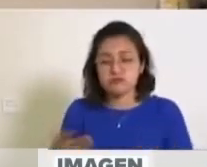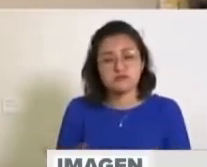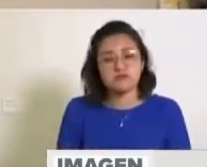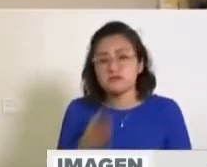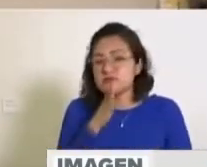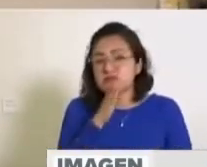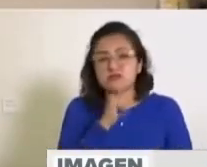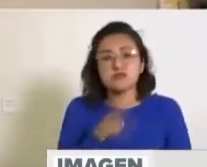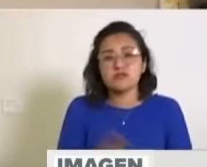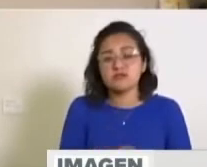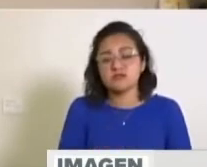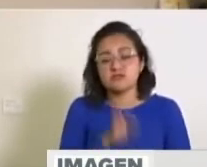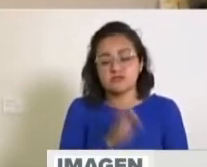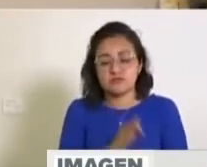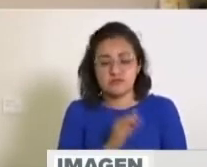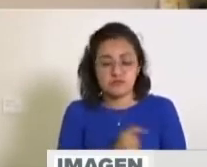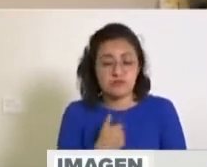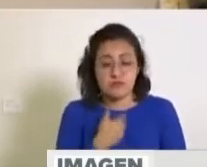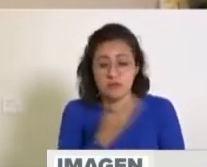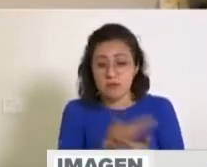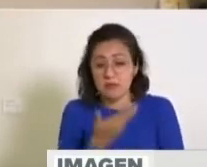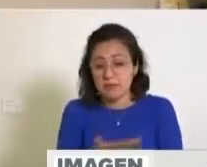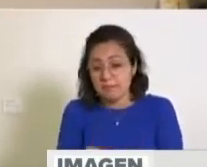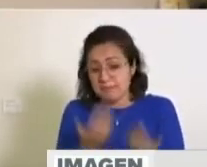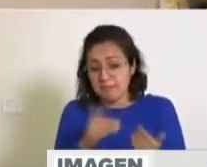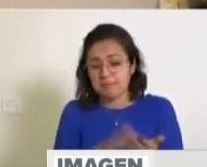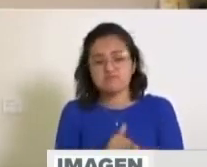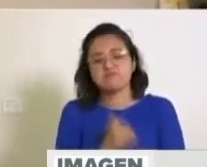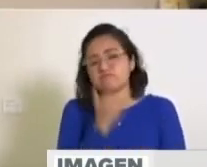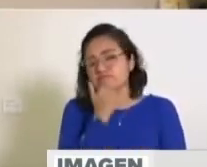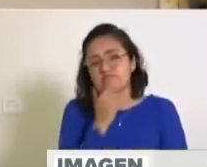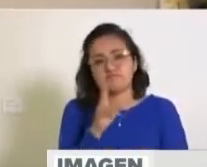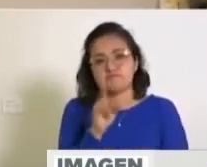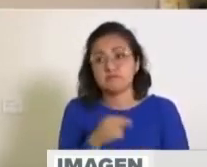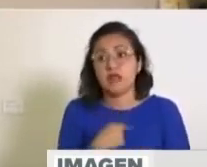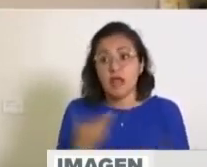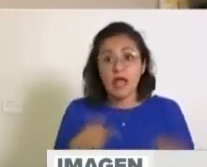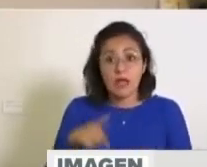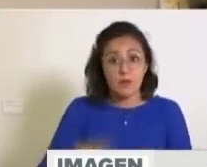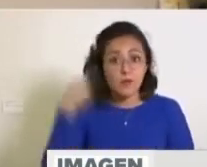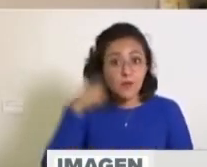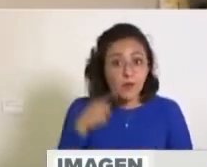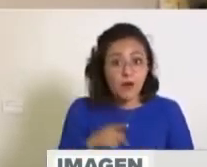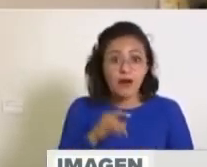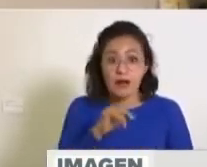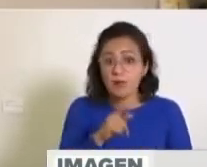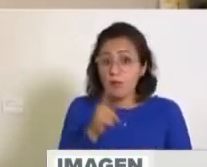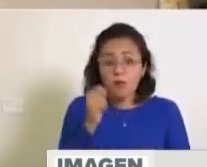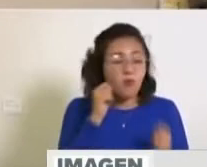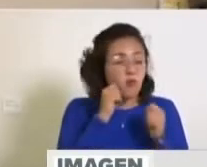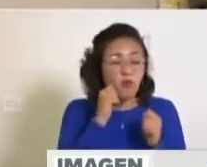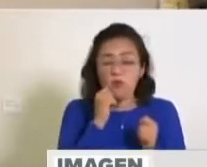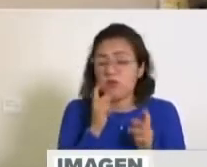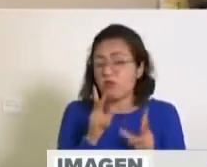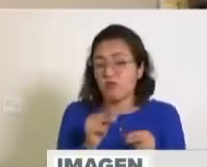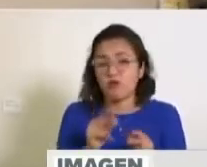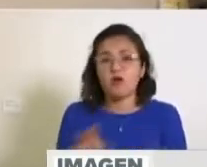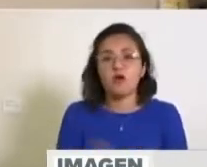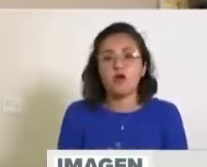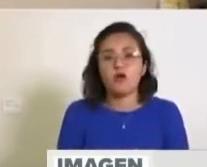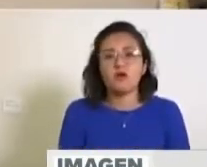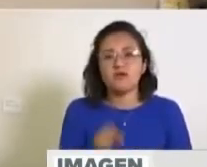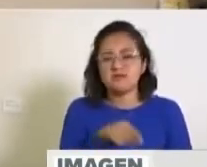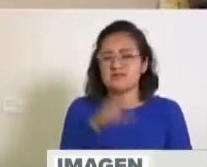de contratos, de licitaciones, aun cuando se traten de obras que se realizaron aquí en Puebla, como el tema